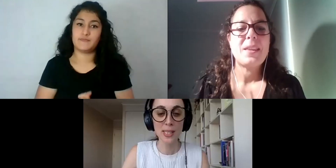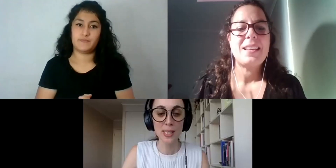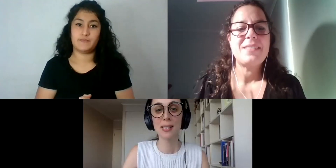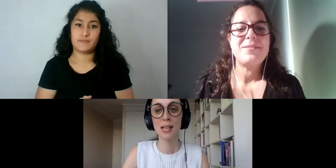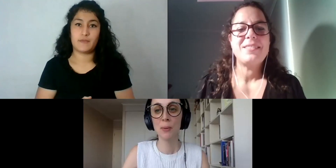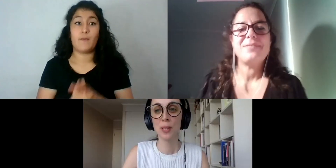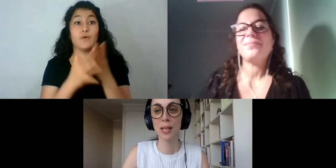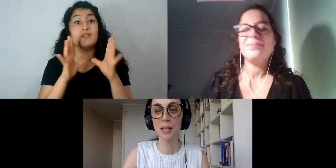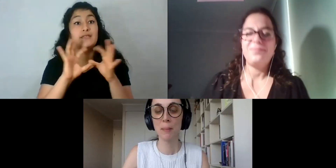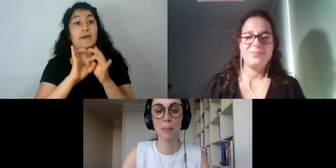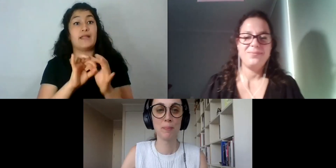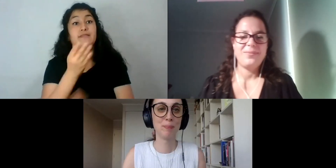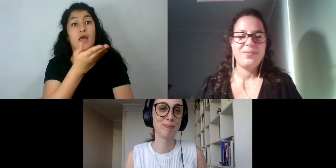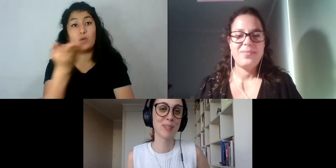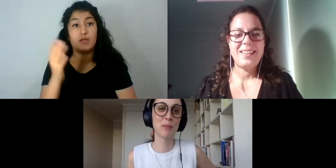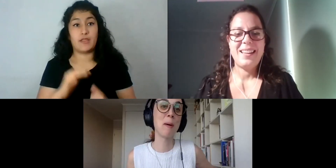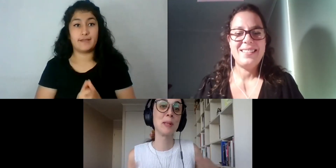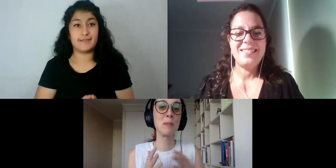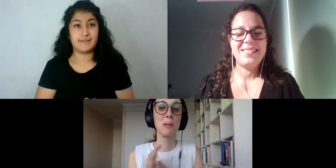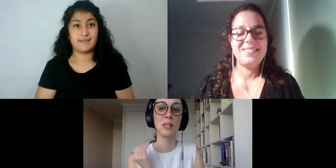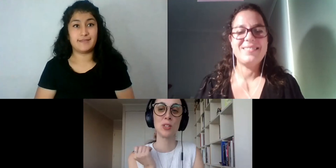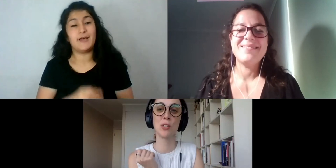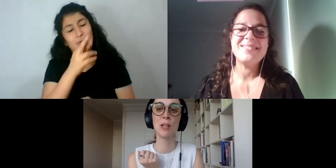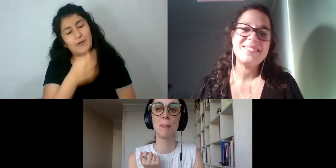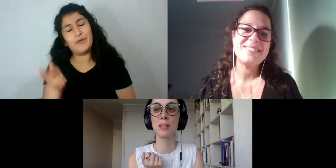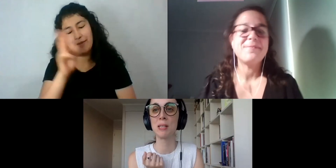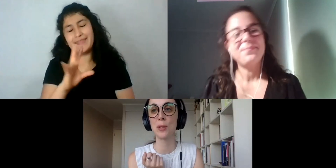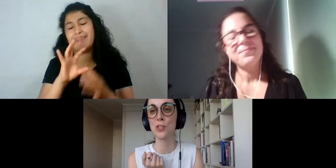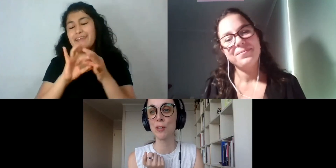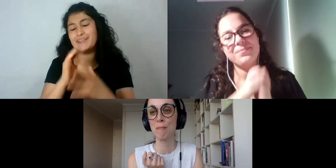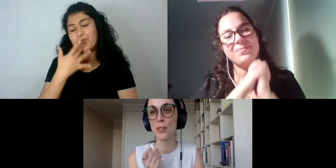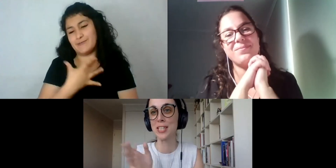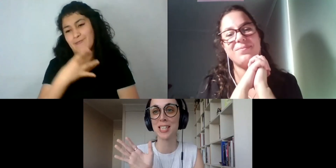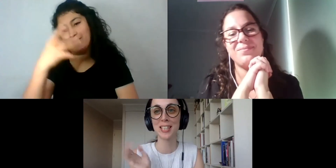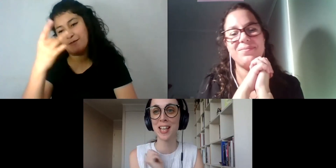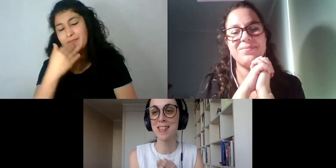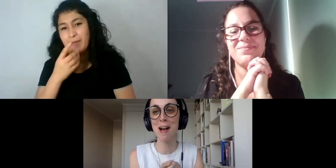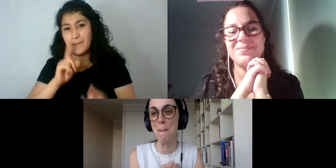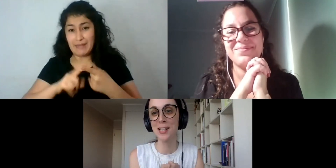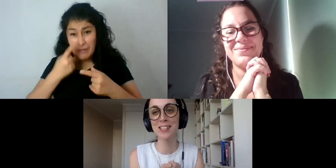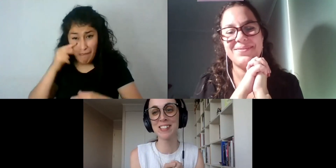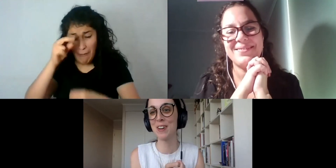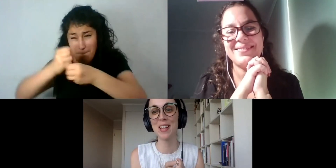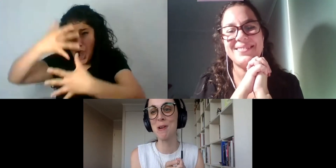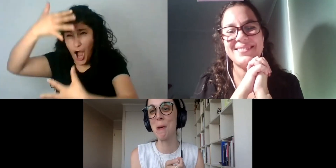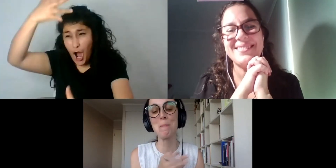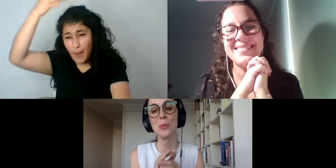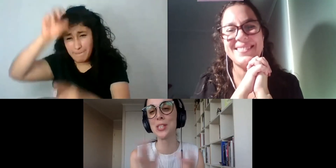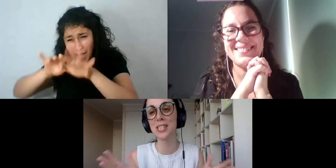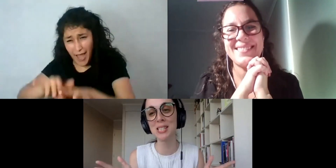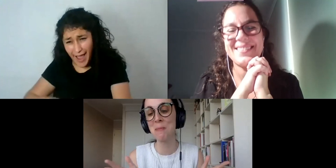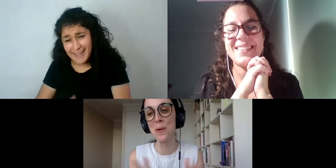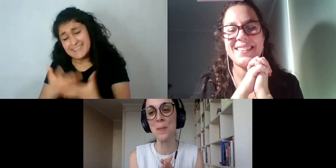Muchísimas gracias a ustedes. Nuevamente por la invitación, la participación. Veo que el chat está en llamas. Se lo agradezco